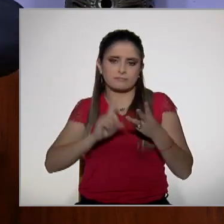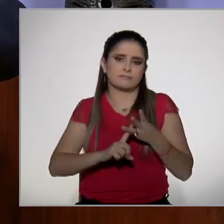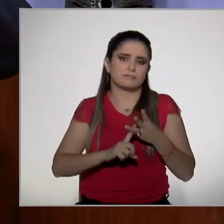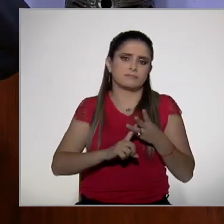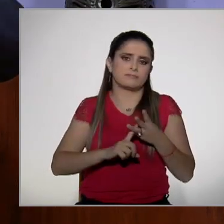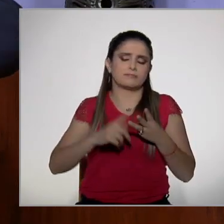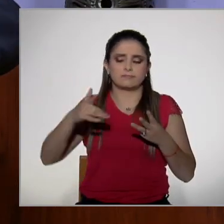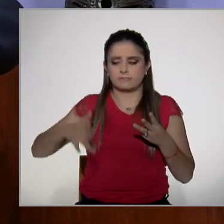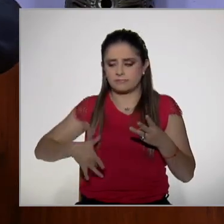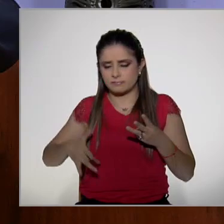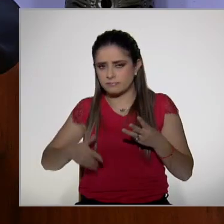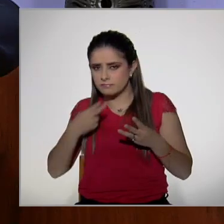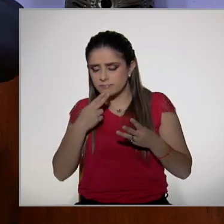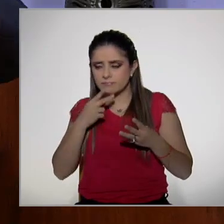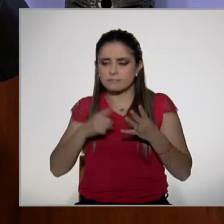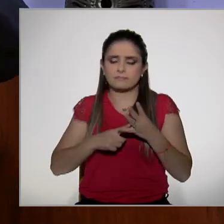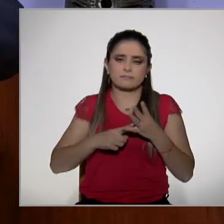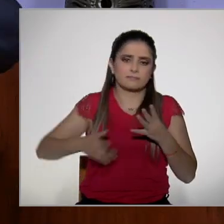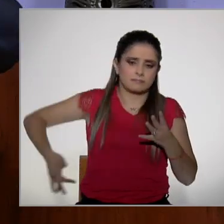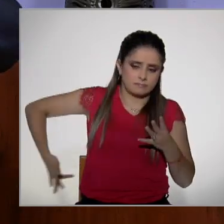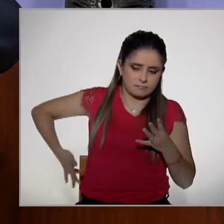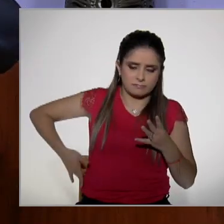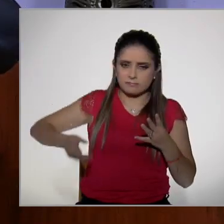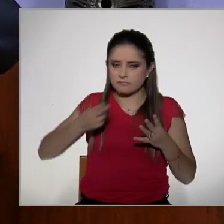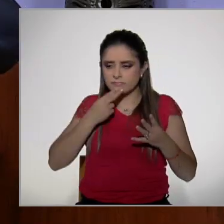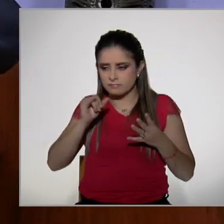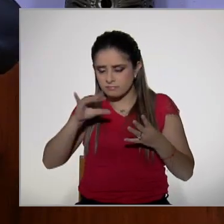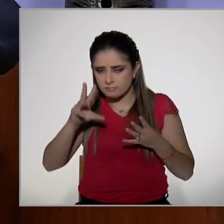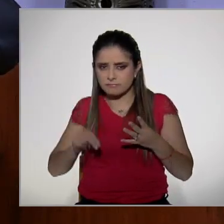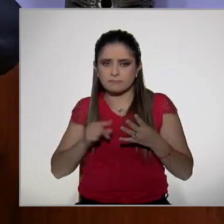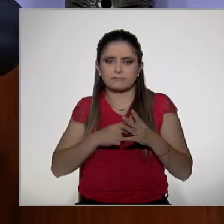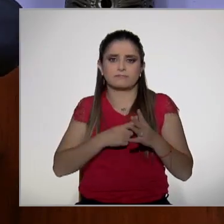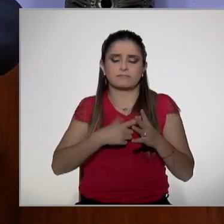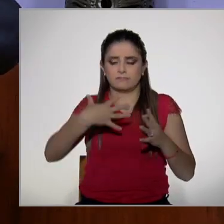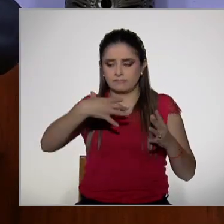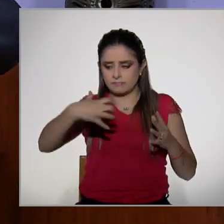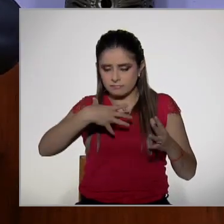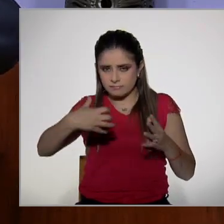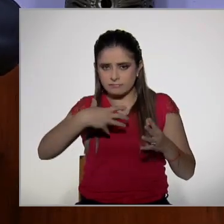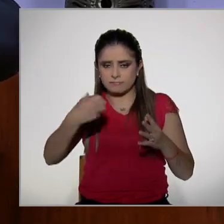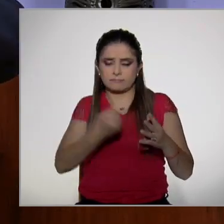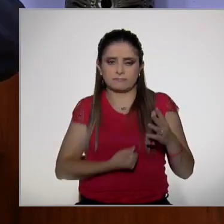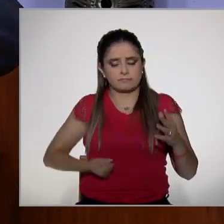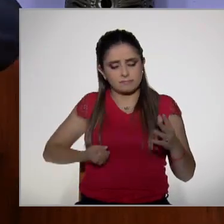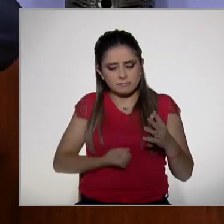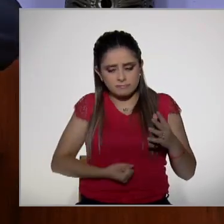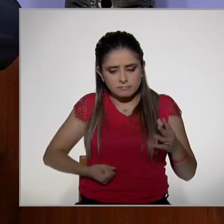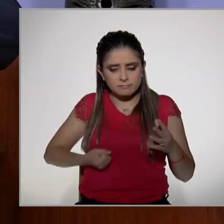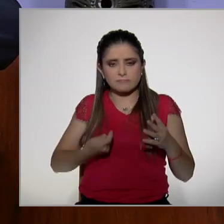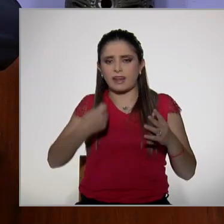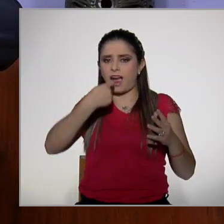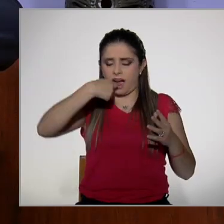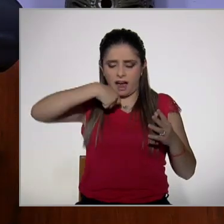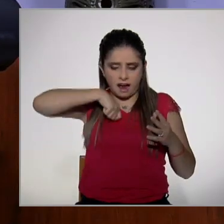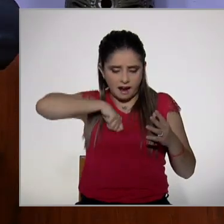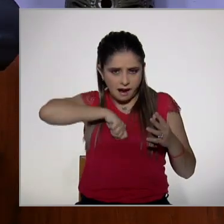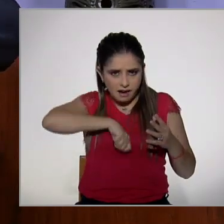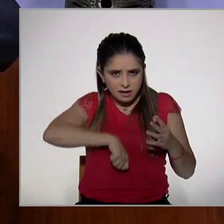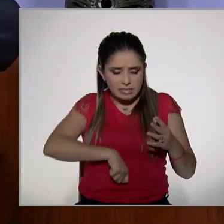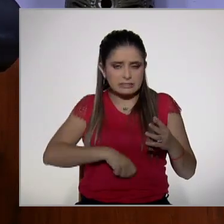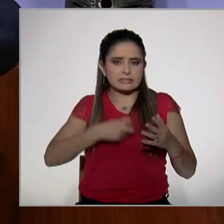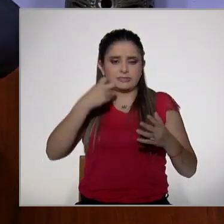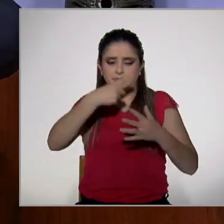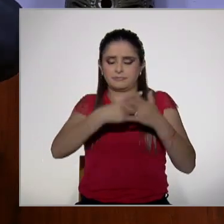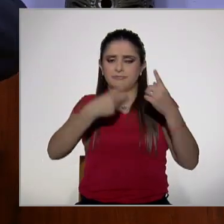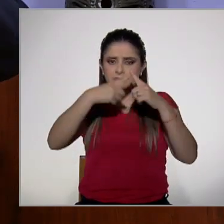función hepática pruebas de función renal tienes que hacer algunos estudios de imagen hacer estudios endoscópicos donde vas a buscar específicamente si hay